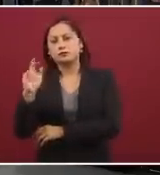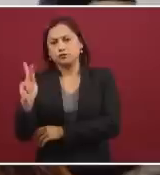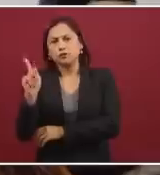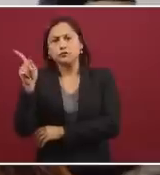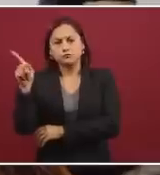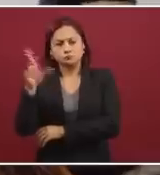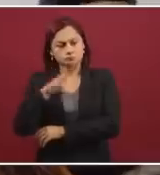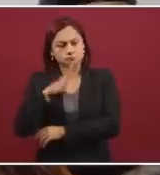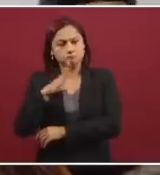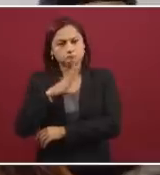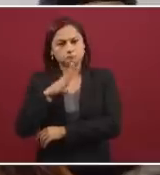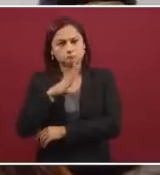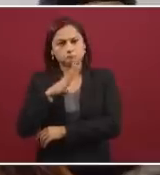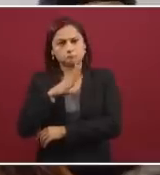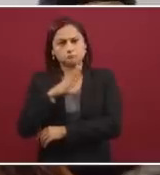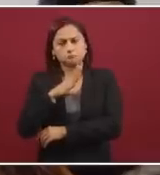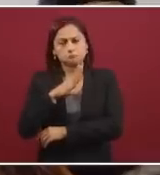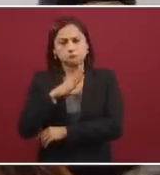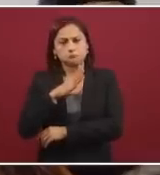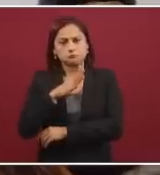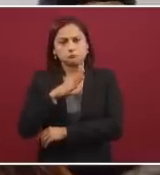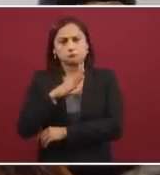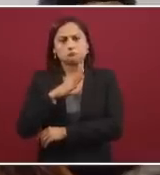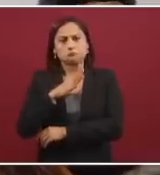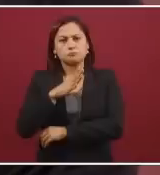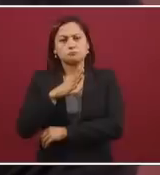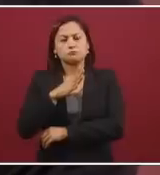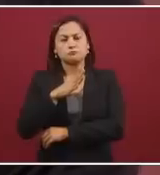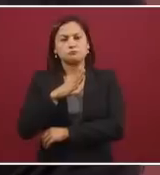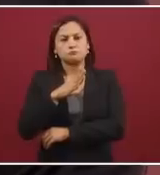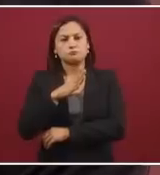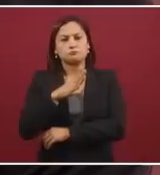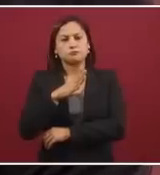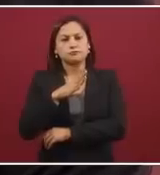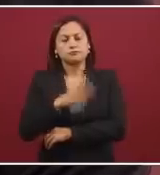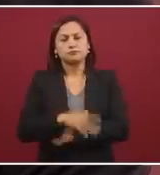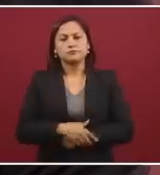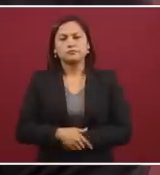y recursos qué